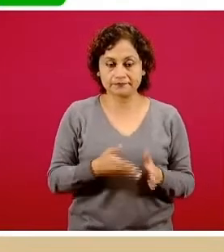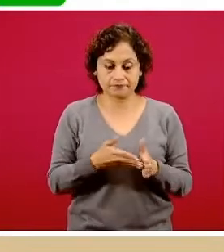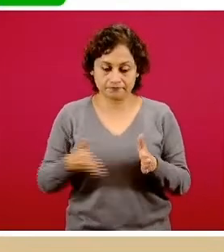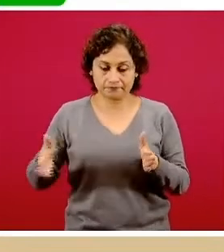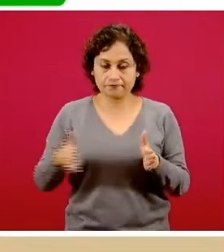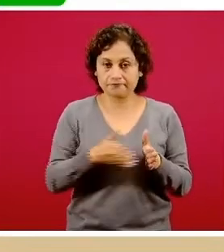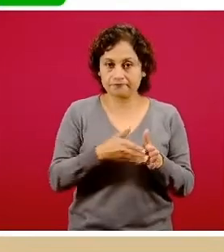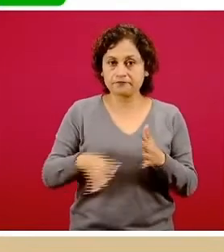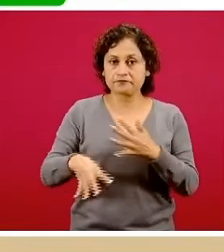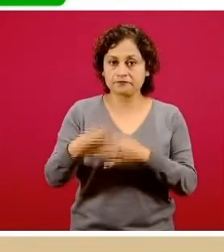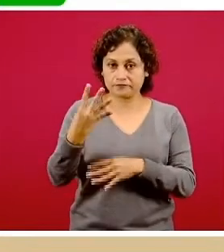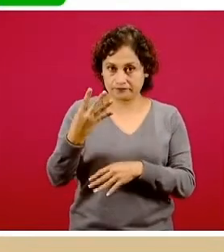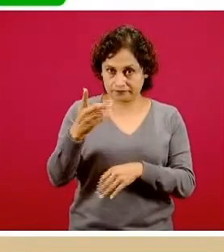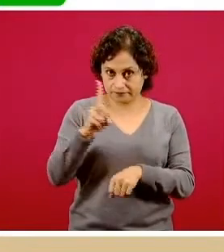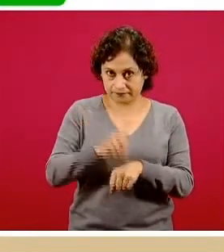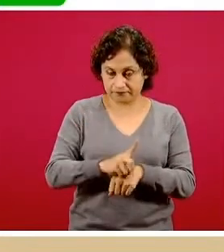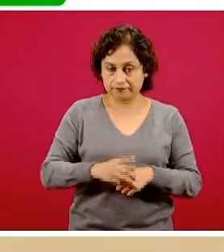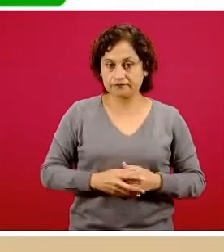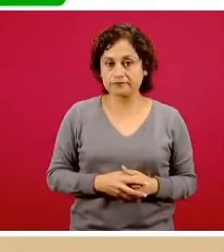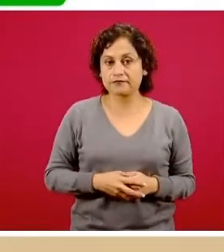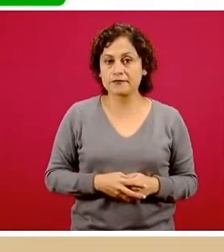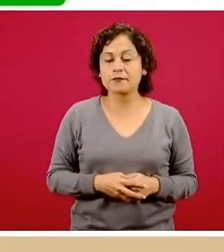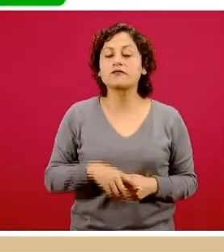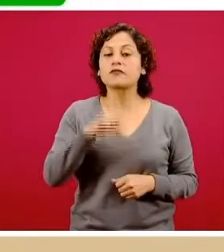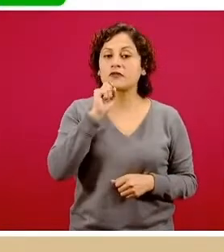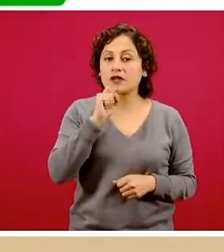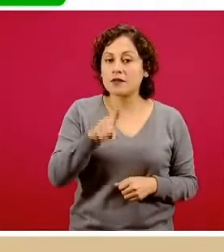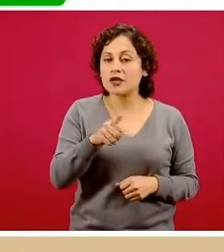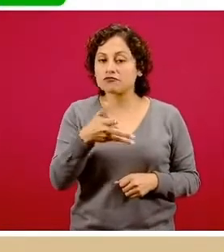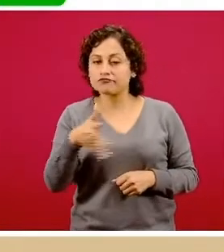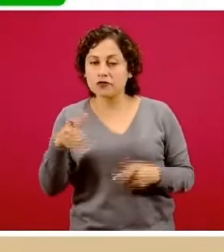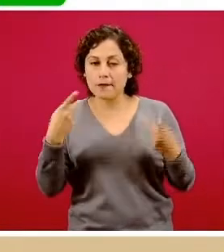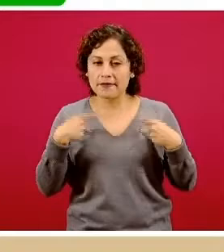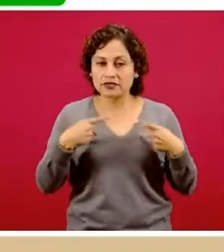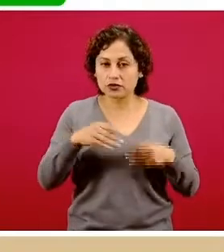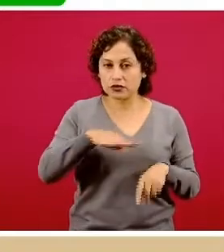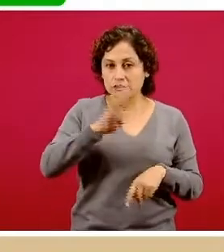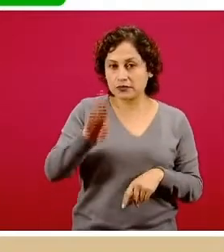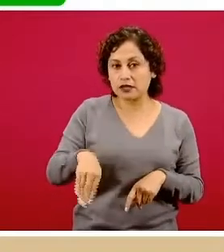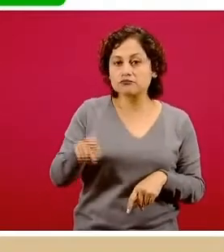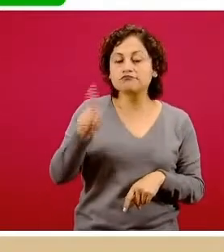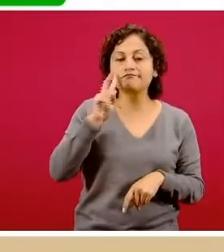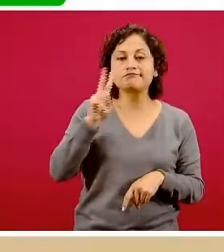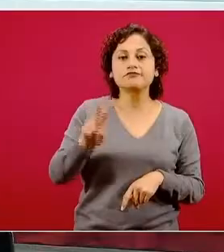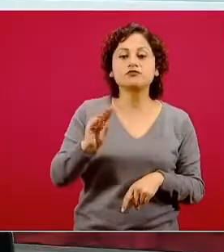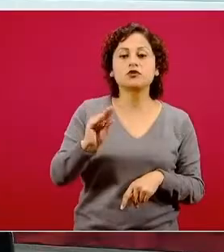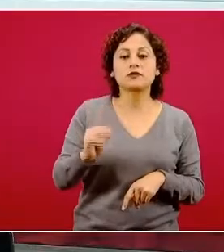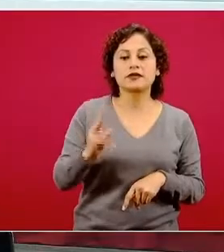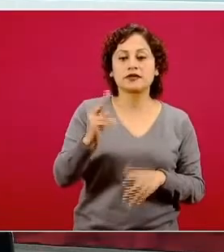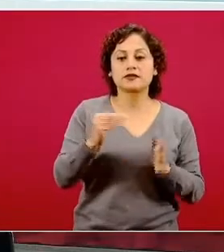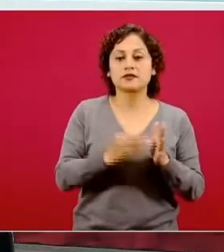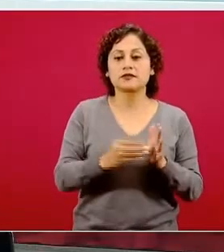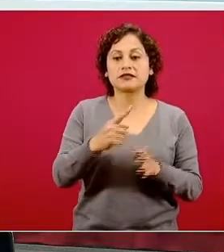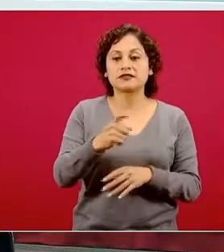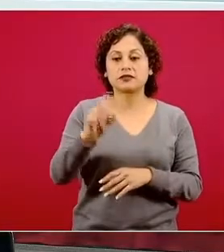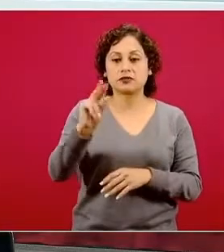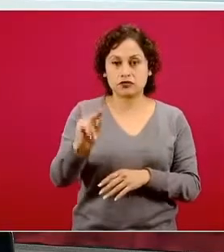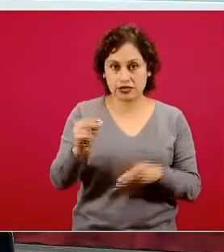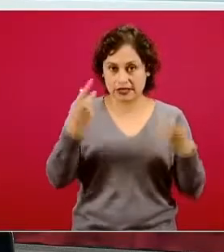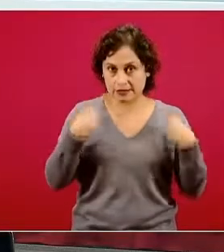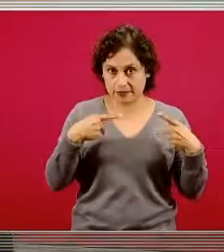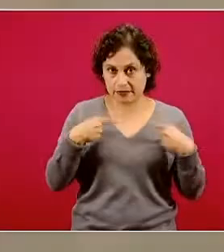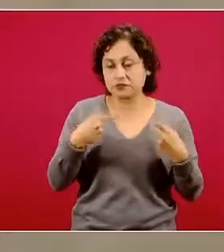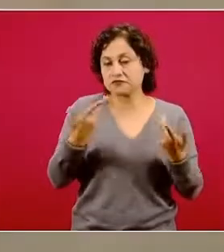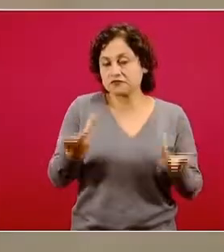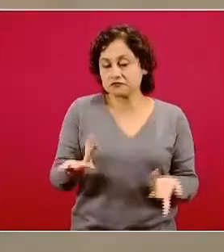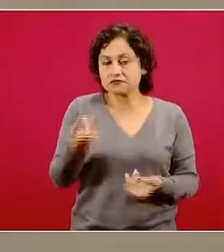últimos 14 días. También las defunciones estimadas están en 92.180 personas y afortunadamente, gracias